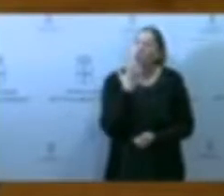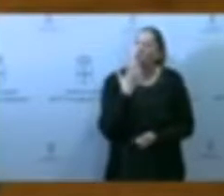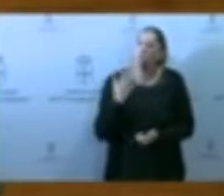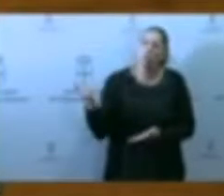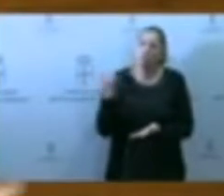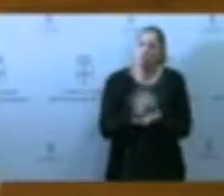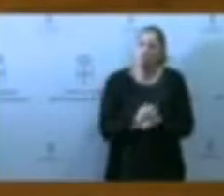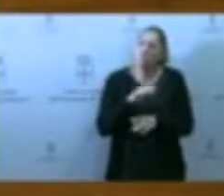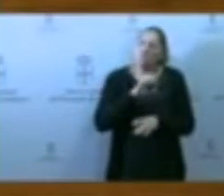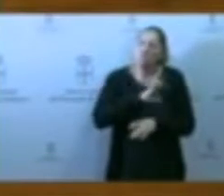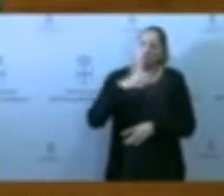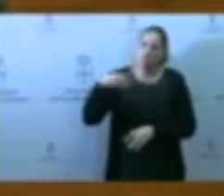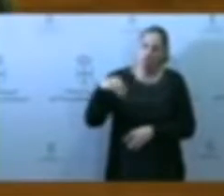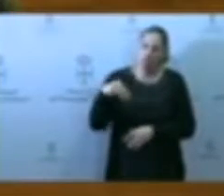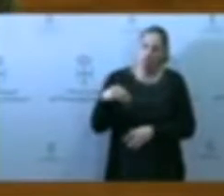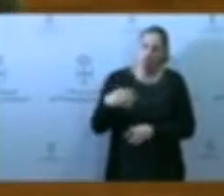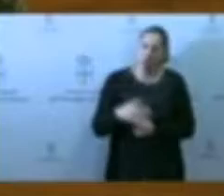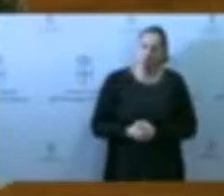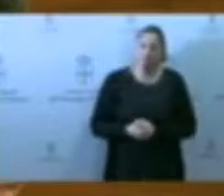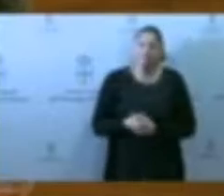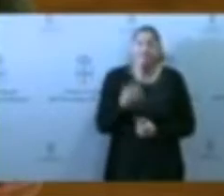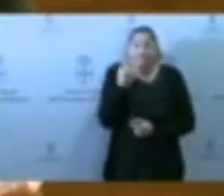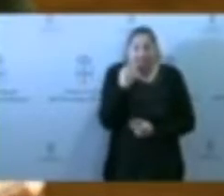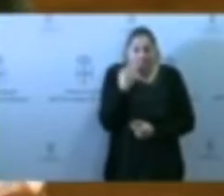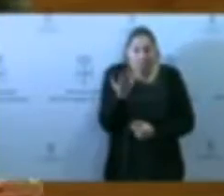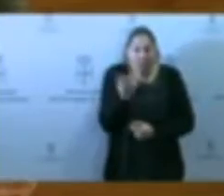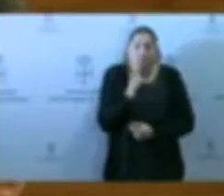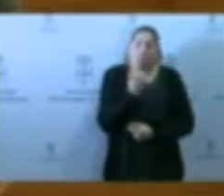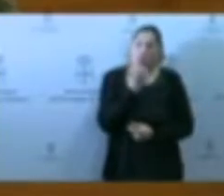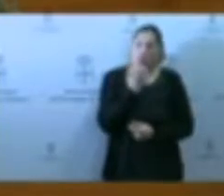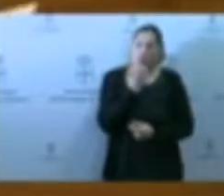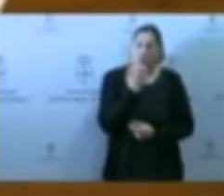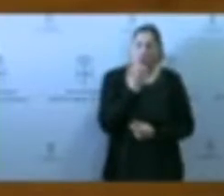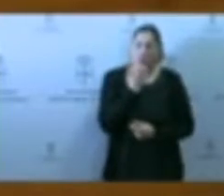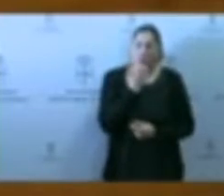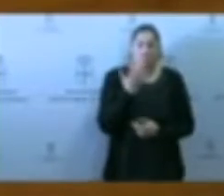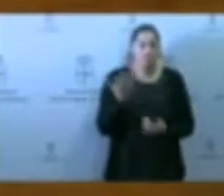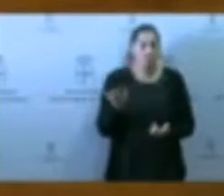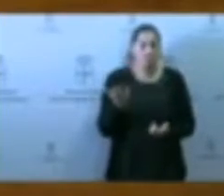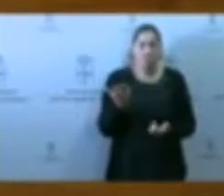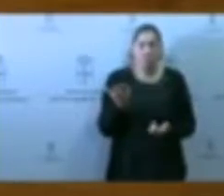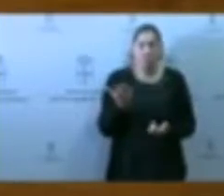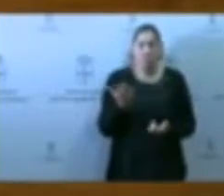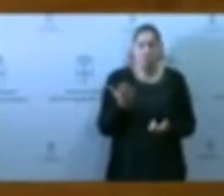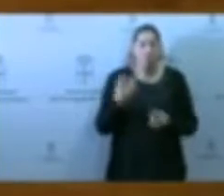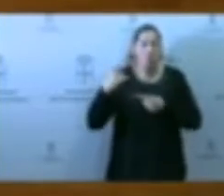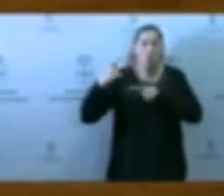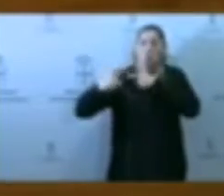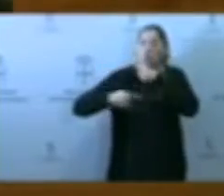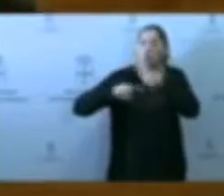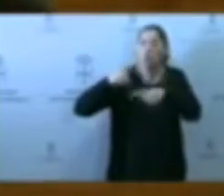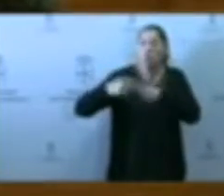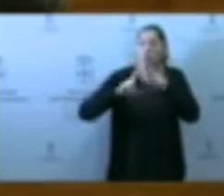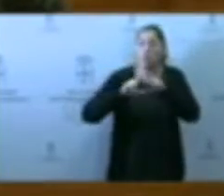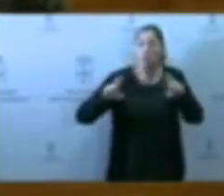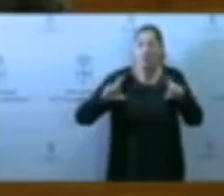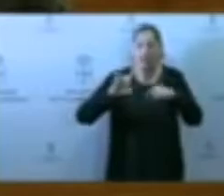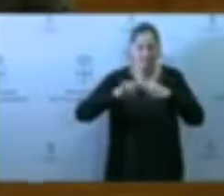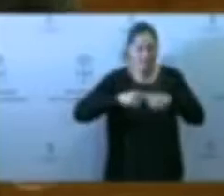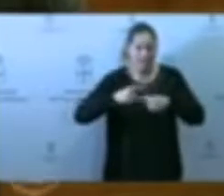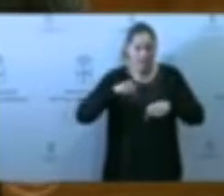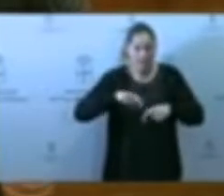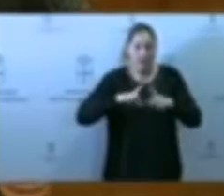señor presidente. Si nos fijamos, por ejemplo, en una sucesión de la empresa familiar en